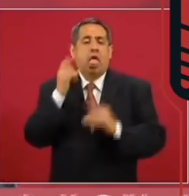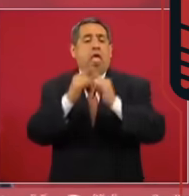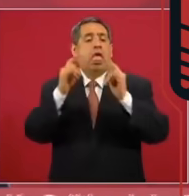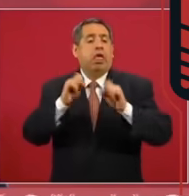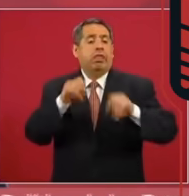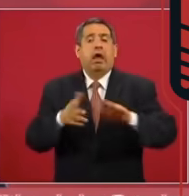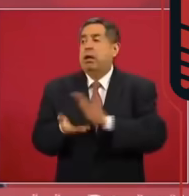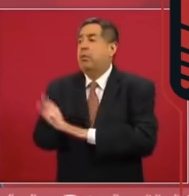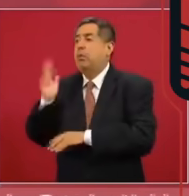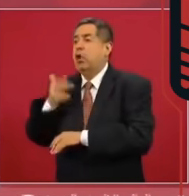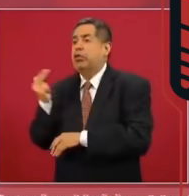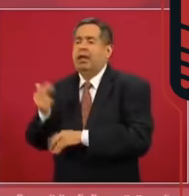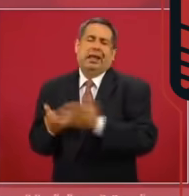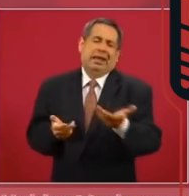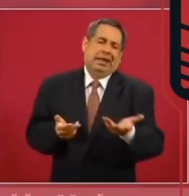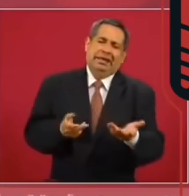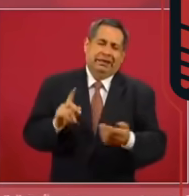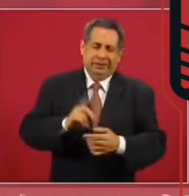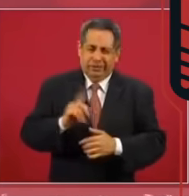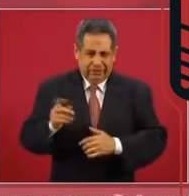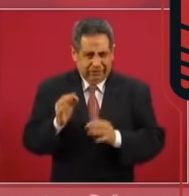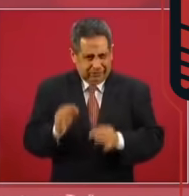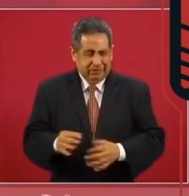que no se vayan a hoteles.